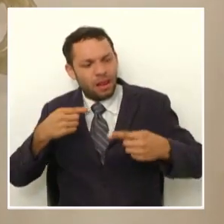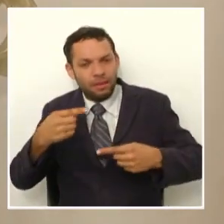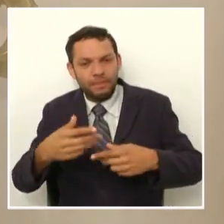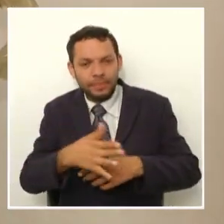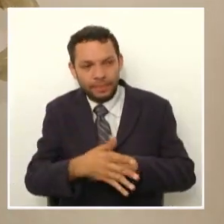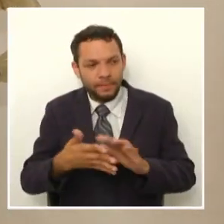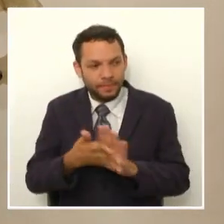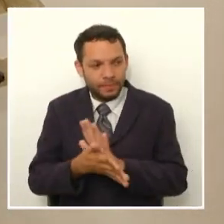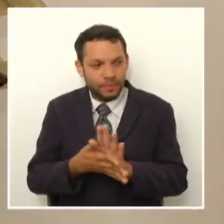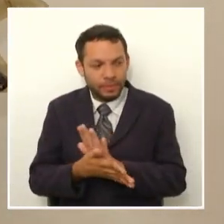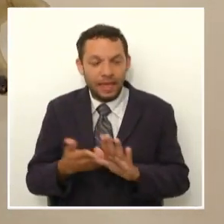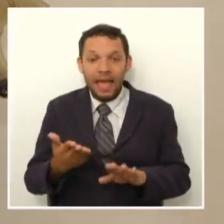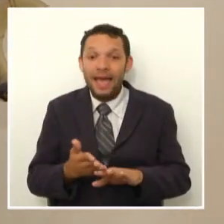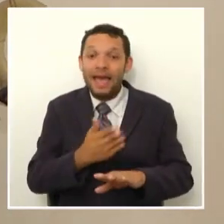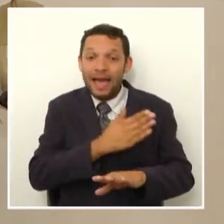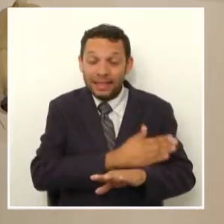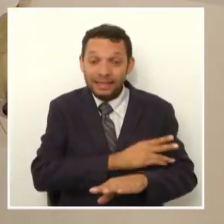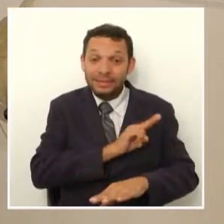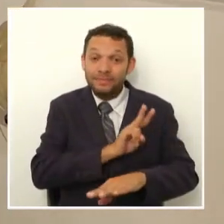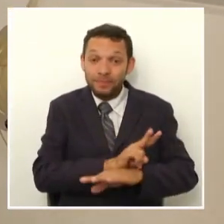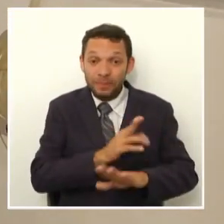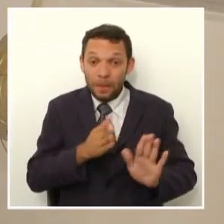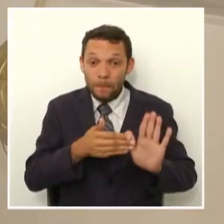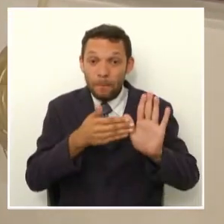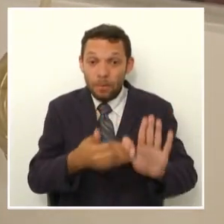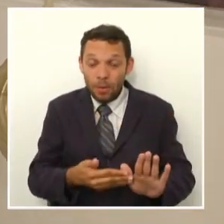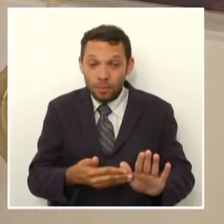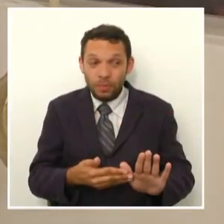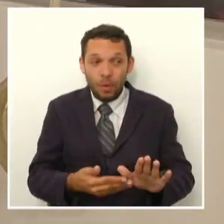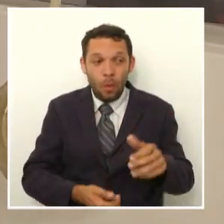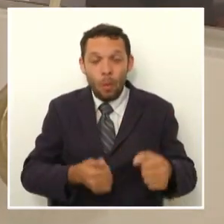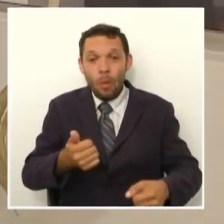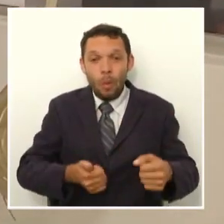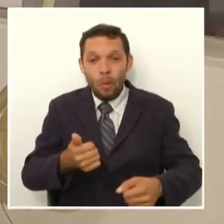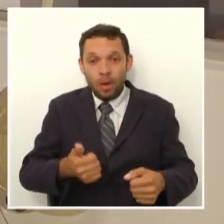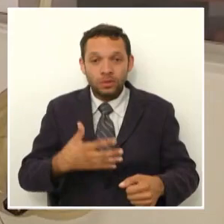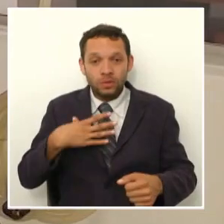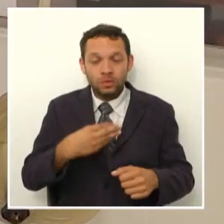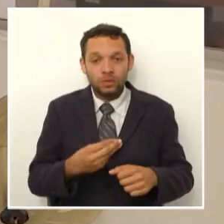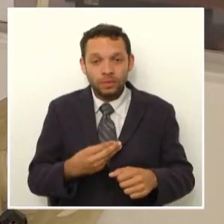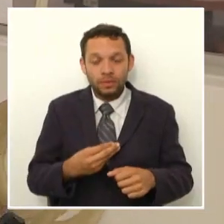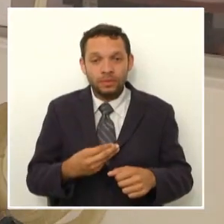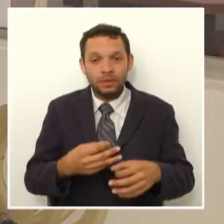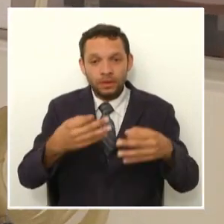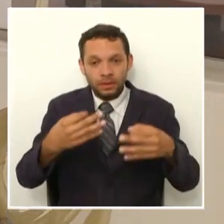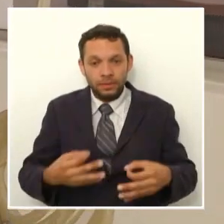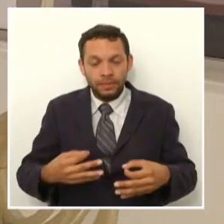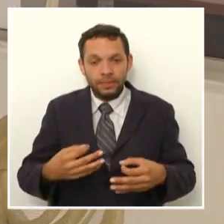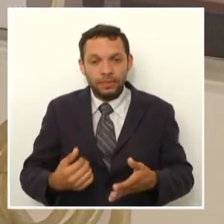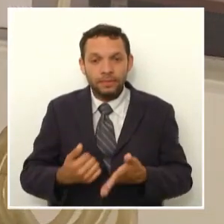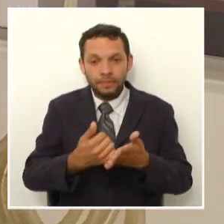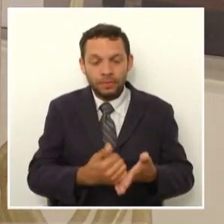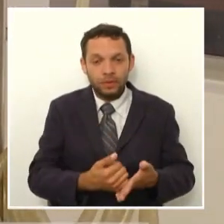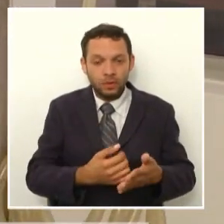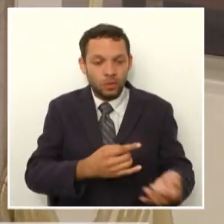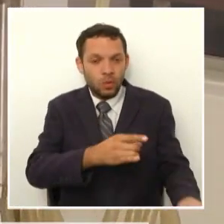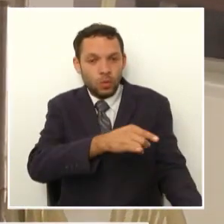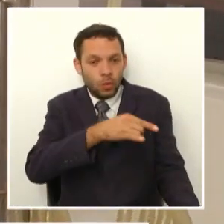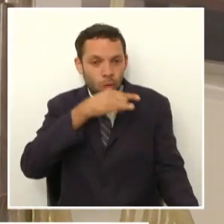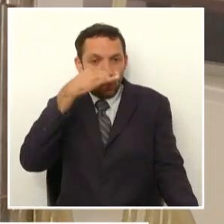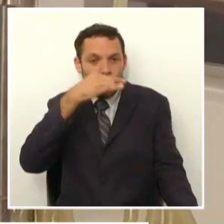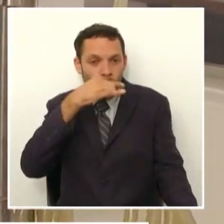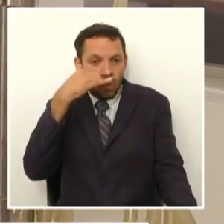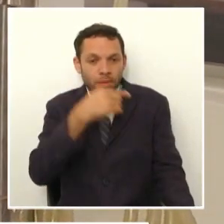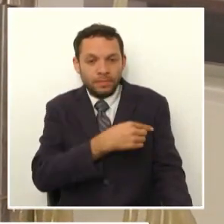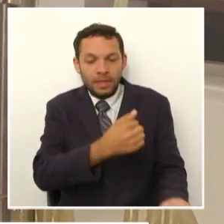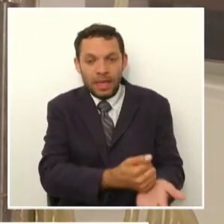vamos a mostrar, o ya mostramos, que es el aparato con el que ventilamos y sostuvimos al doctor Gilberto Villegas Velázquez.